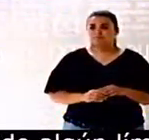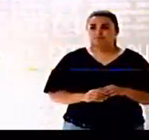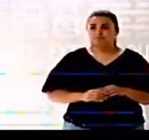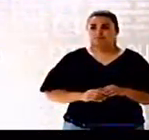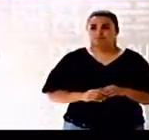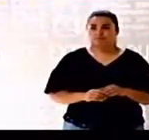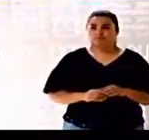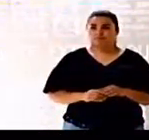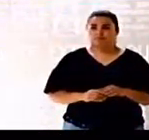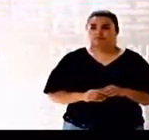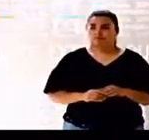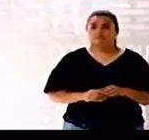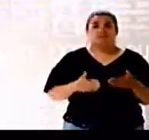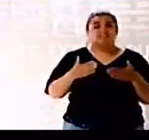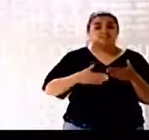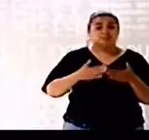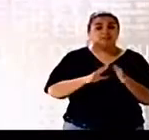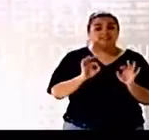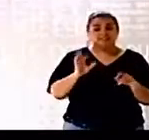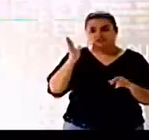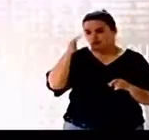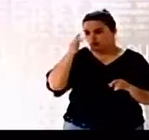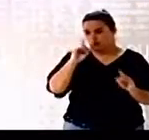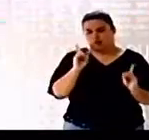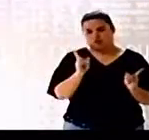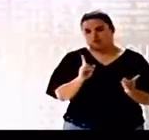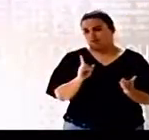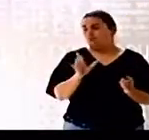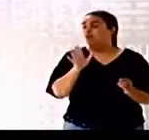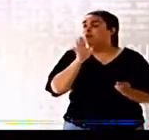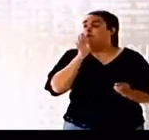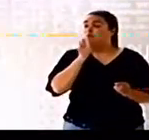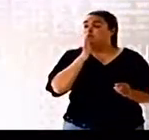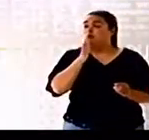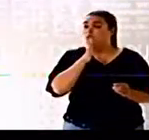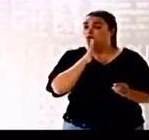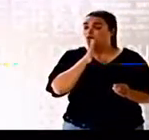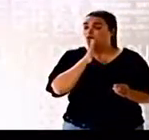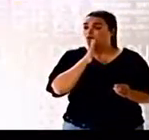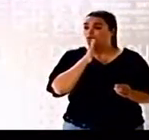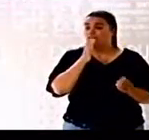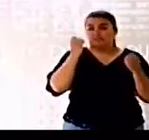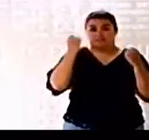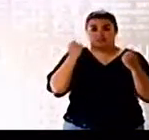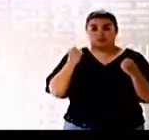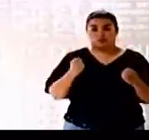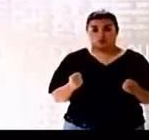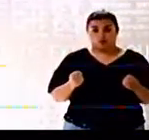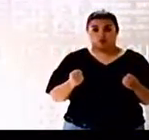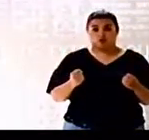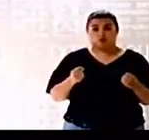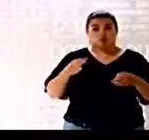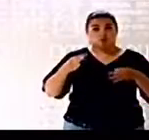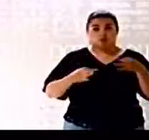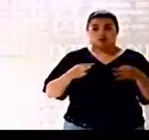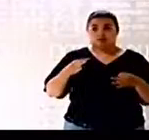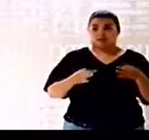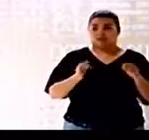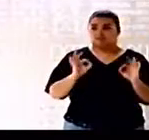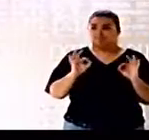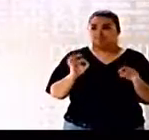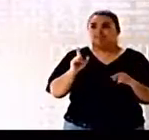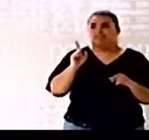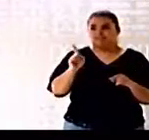No hay un índice temporal como tal porque la institución autoridad judicial también